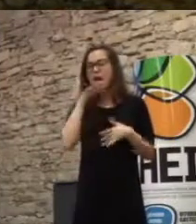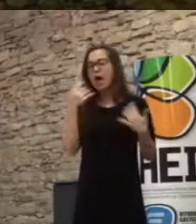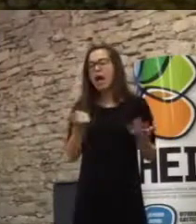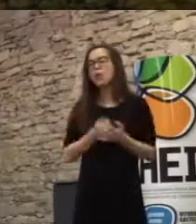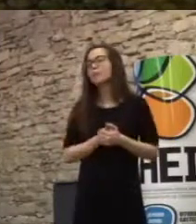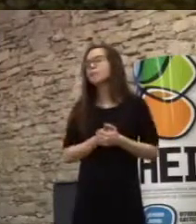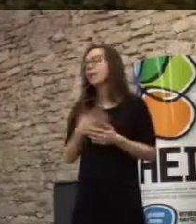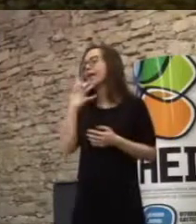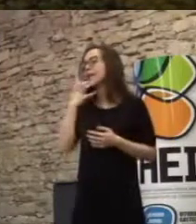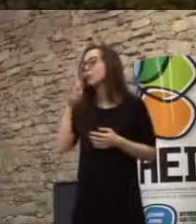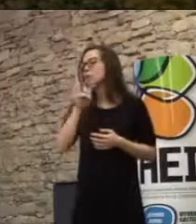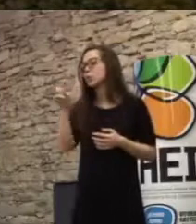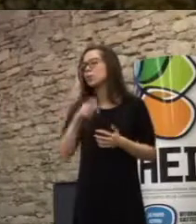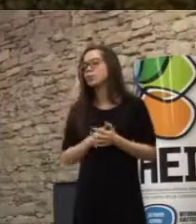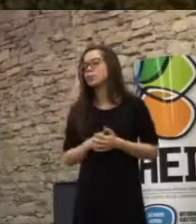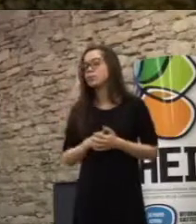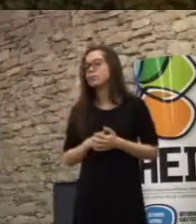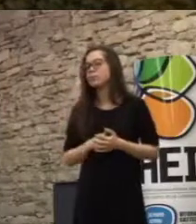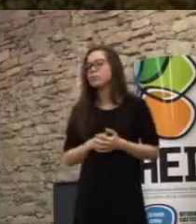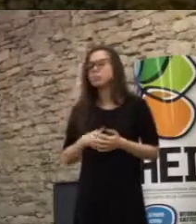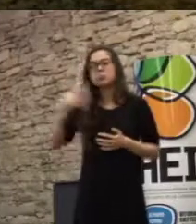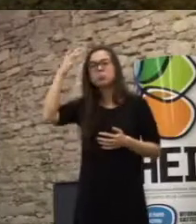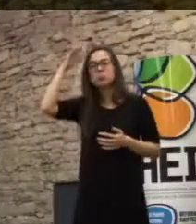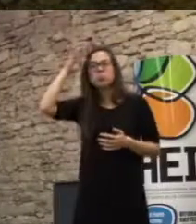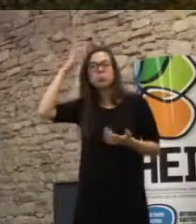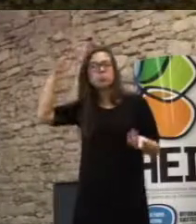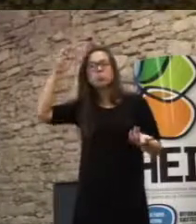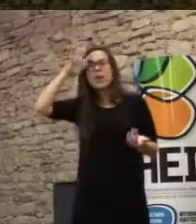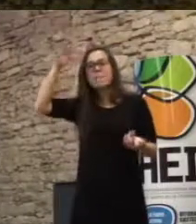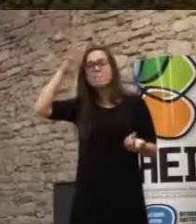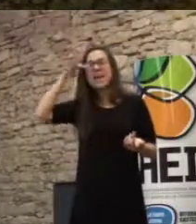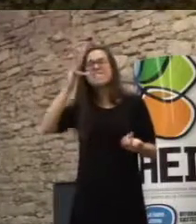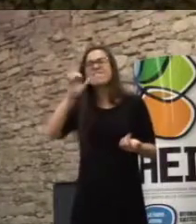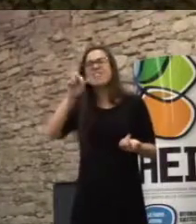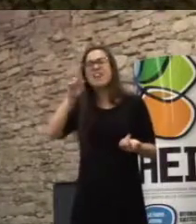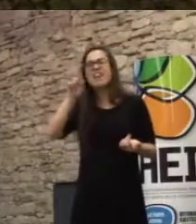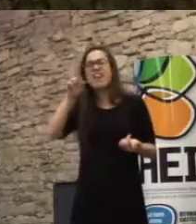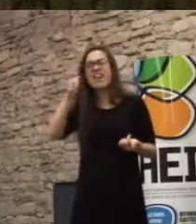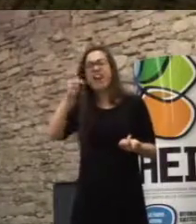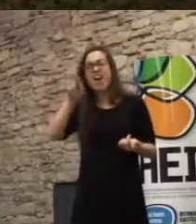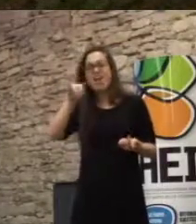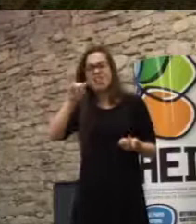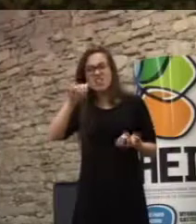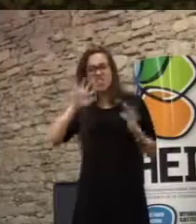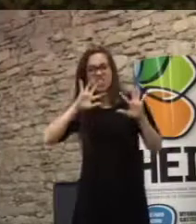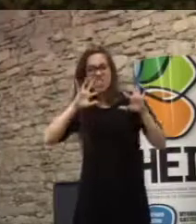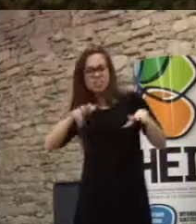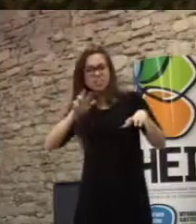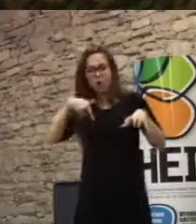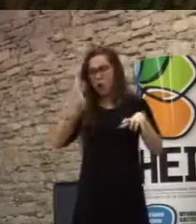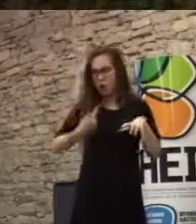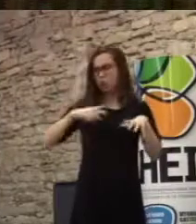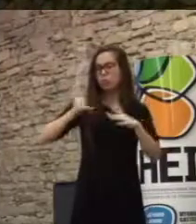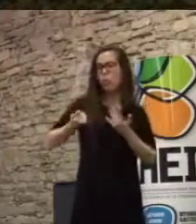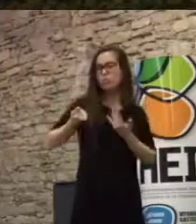ejemplo yo qué sé yo piense un concesionario ferrari todos tenéis la imagen de un ferrari sus coches así planos rojos deportivos